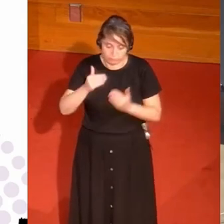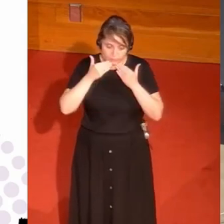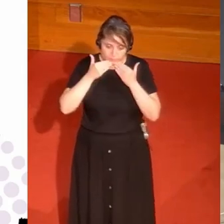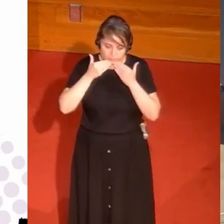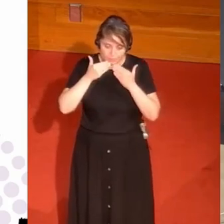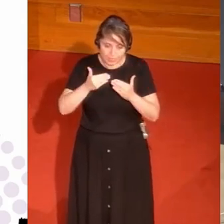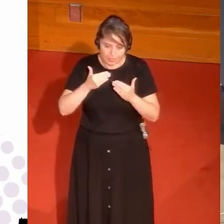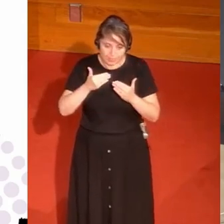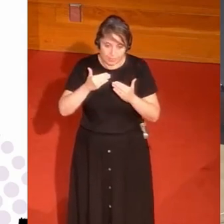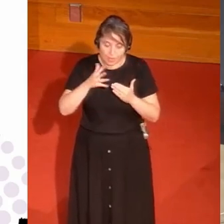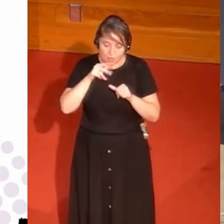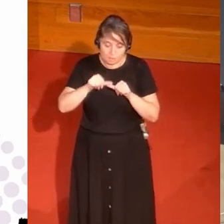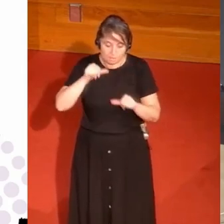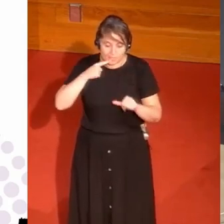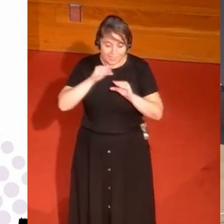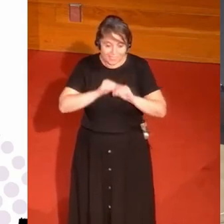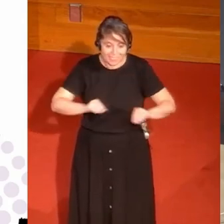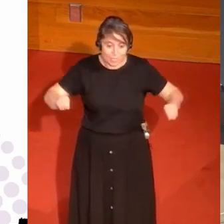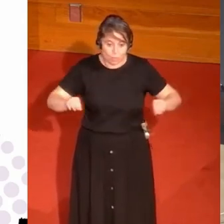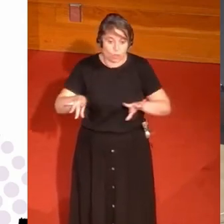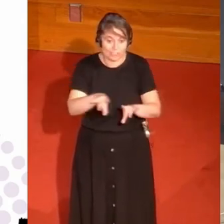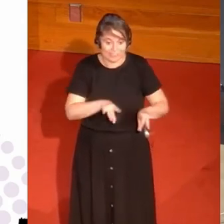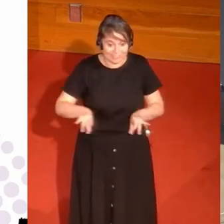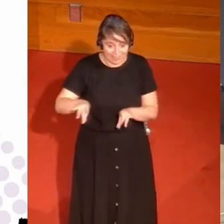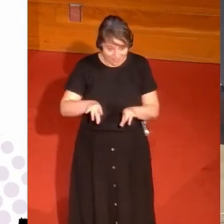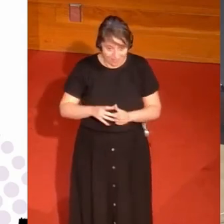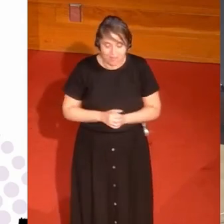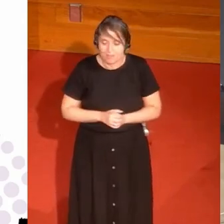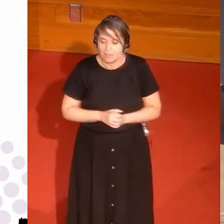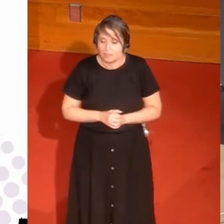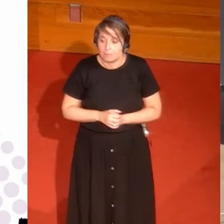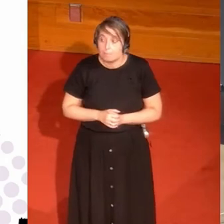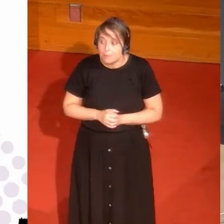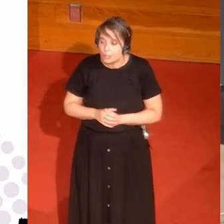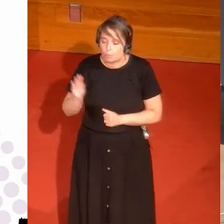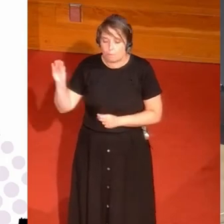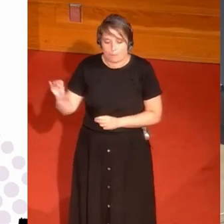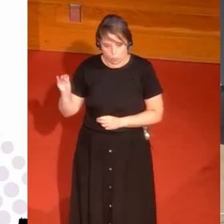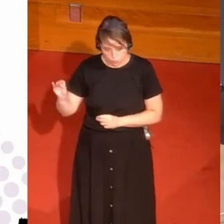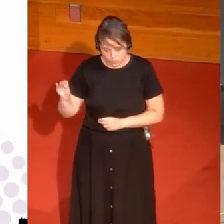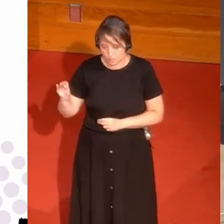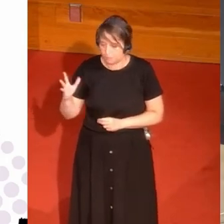del Silencio que se hace sobre el Sáhara occidental pero mi pregunta es qué ocurre cuando los